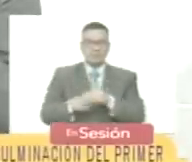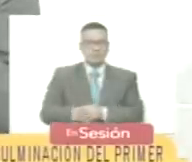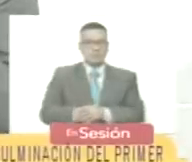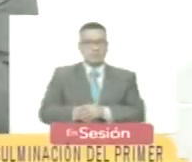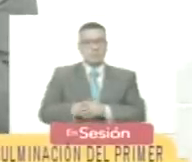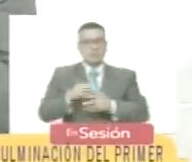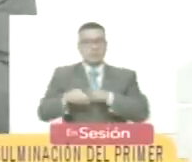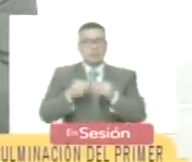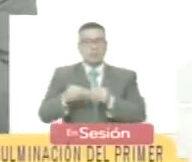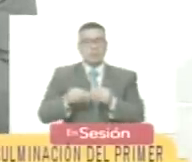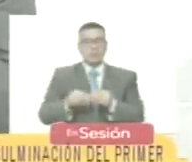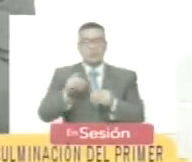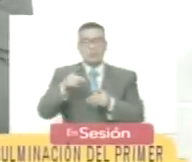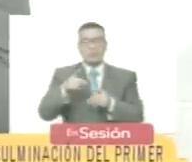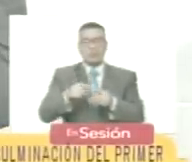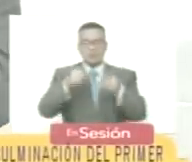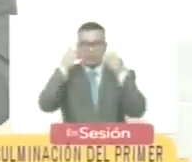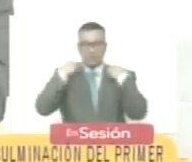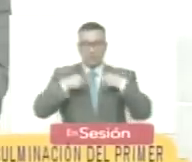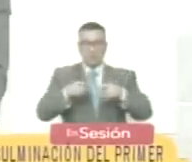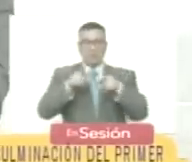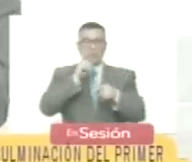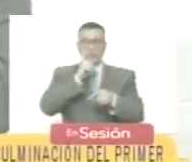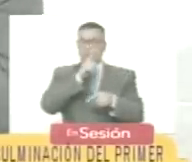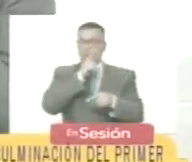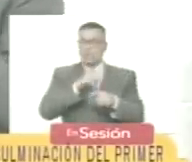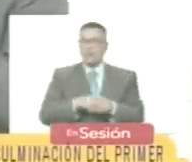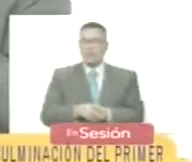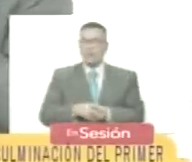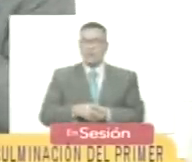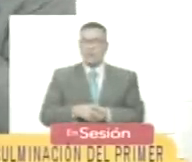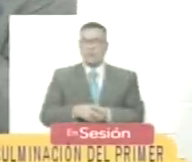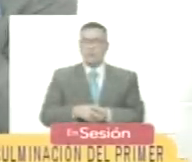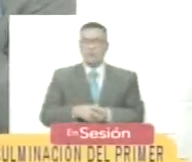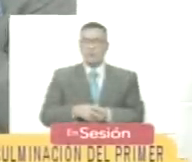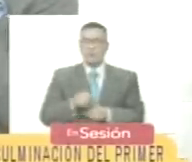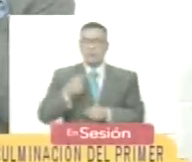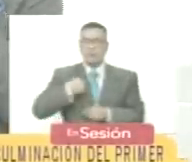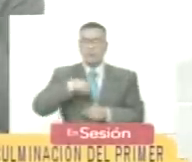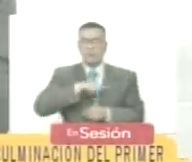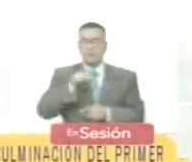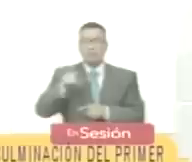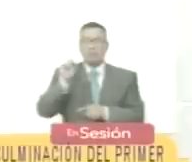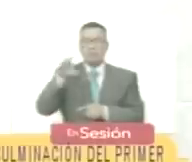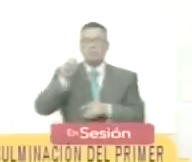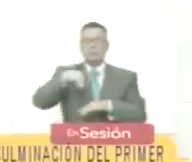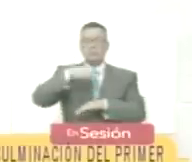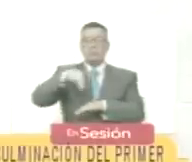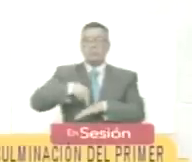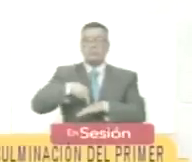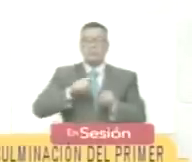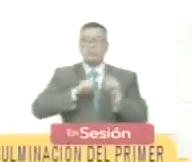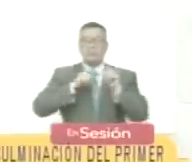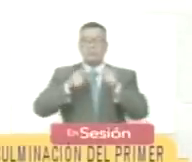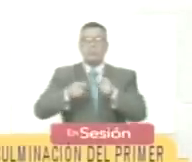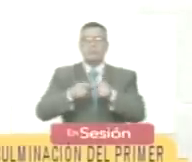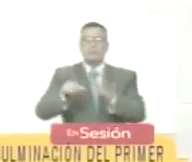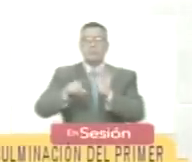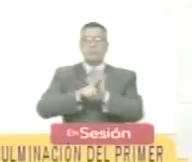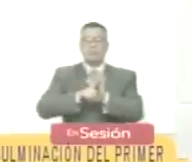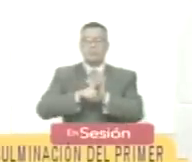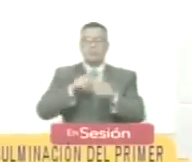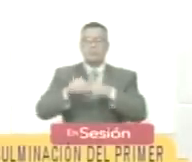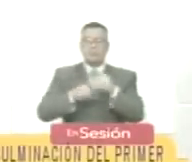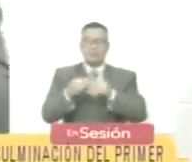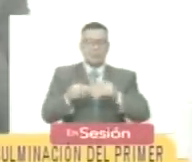derogue una condecoración que lleva el nombre de un genocida. Y por eso esta Asamblea Nacional derogó la ley que confería